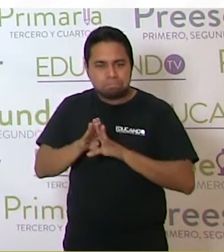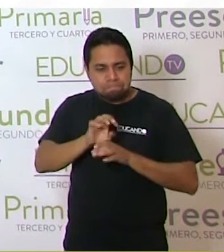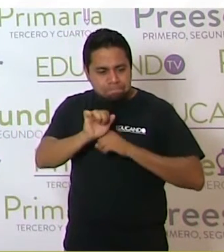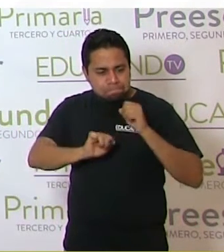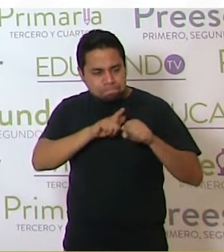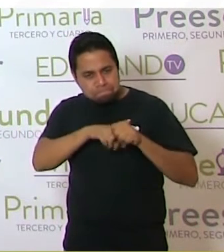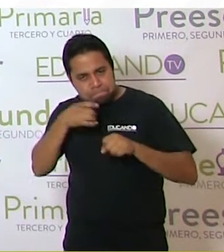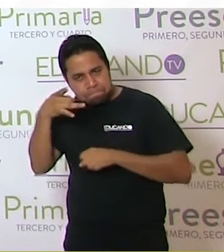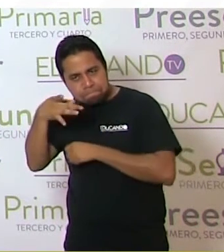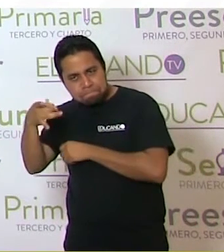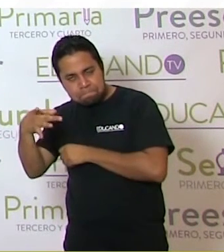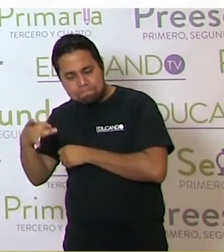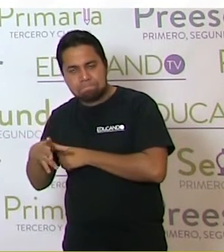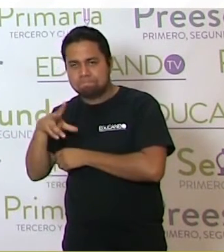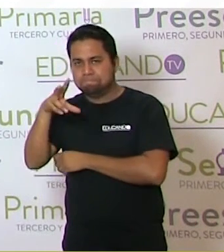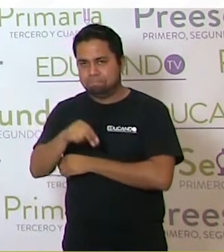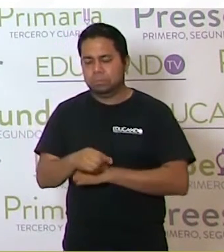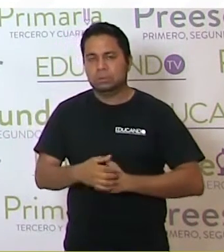naturales